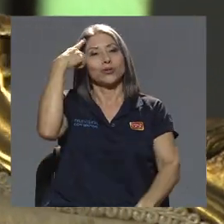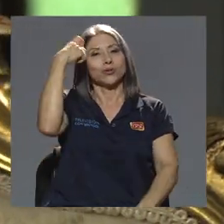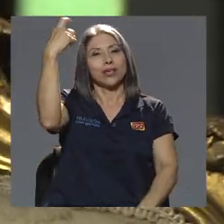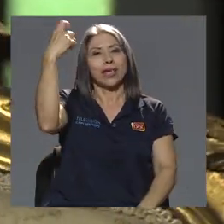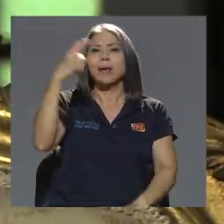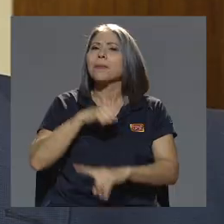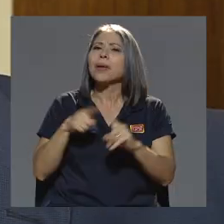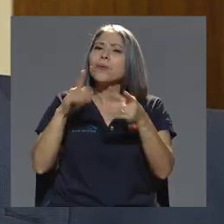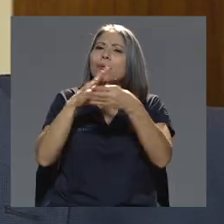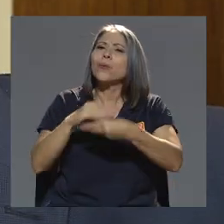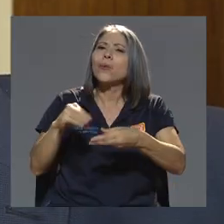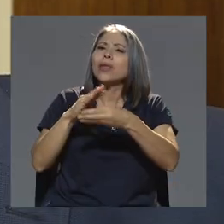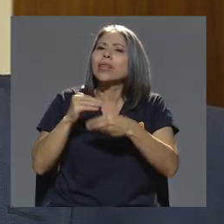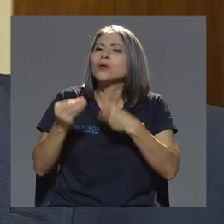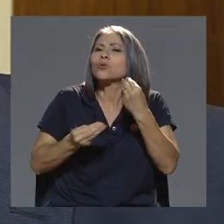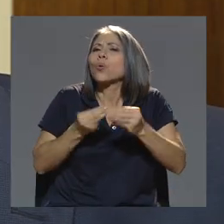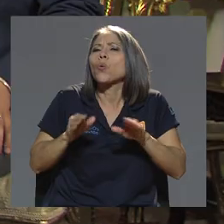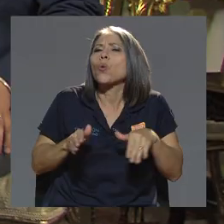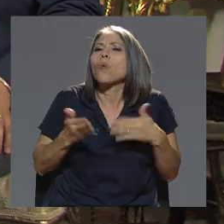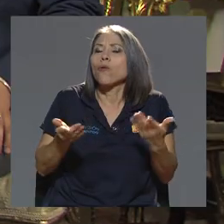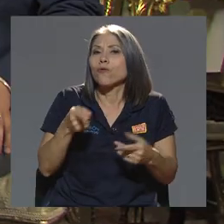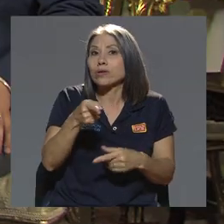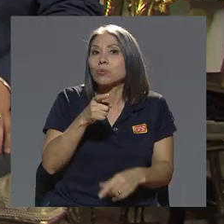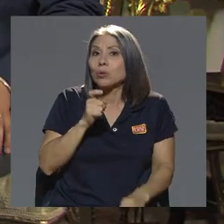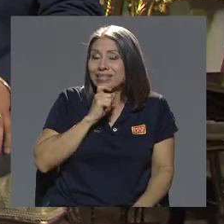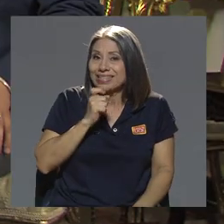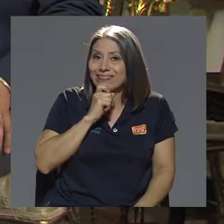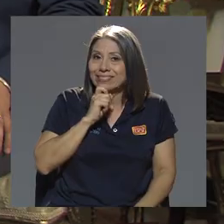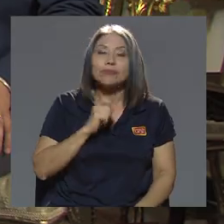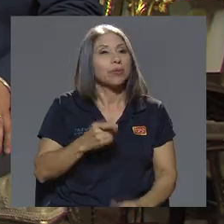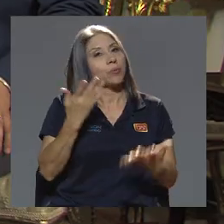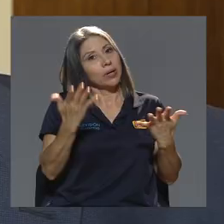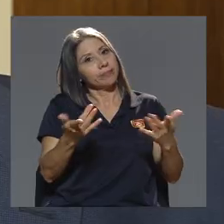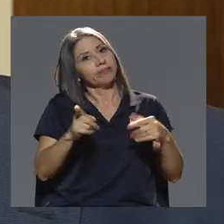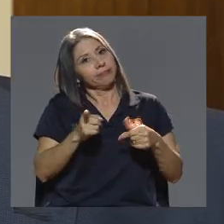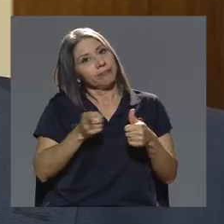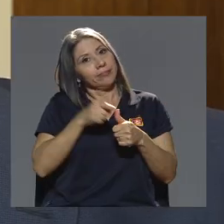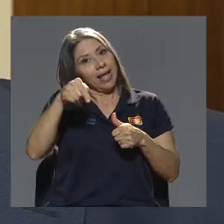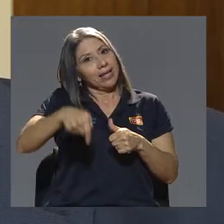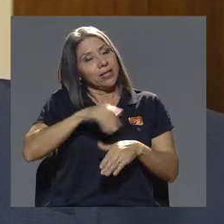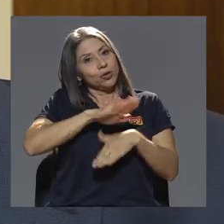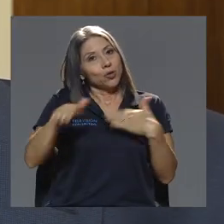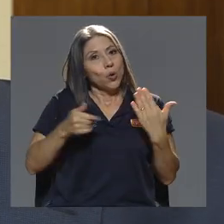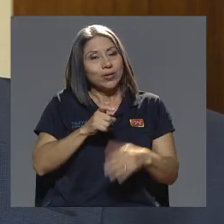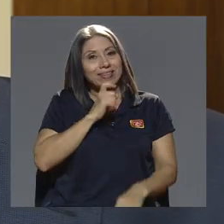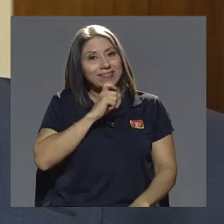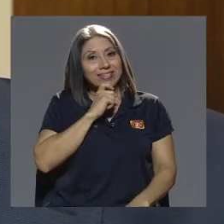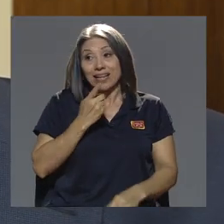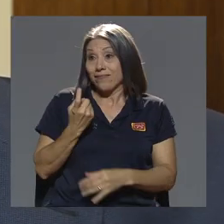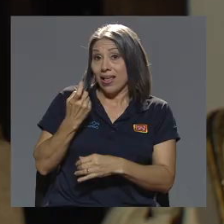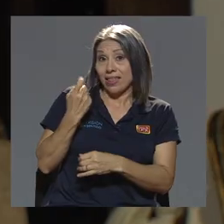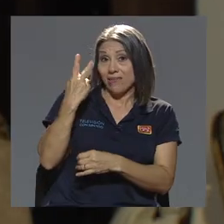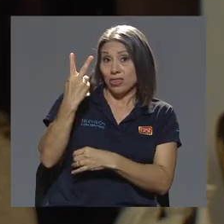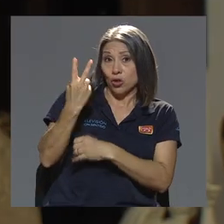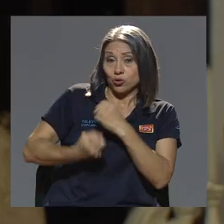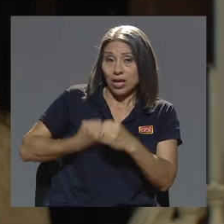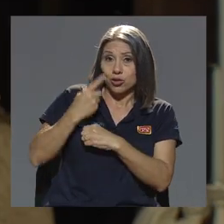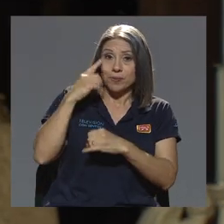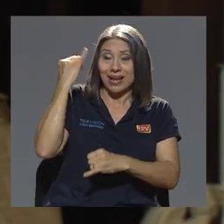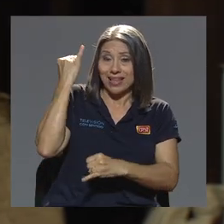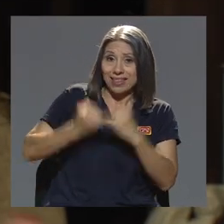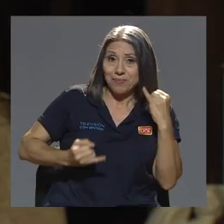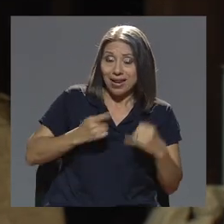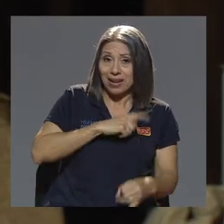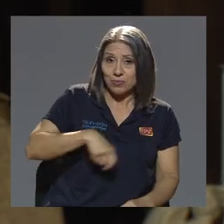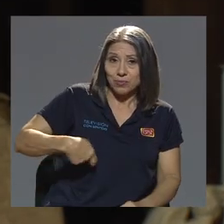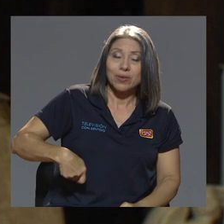cómo fue eso, porque fue súper difícil, hay que decirlo. Partamos de que aquí todo es difícil. Faltaban 2 años para que terminara su marido. 2 años para que terminara.